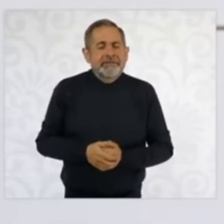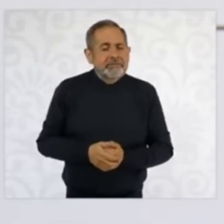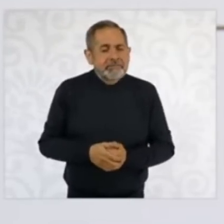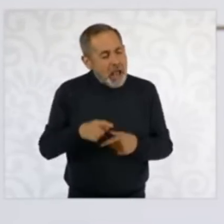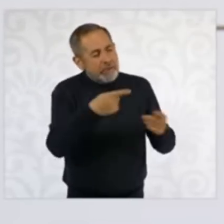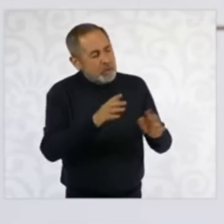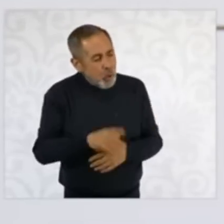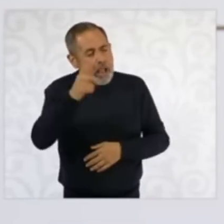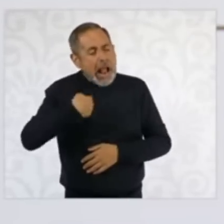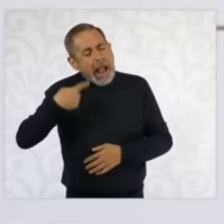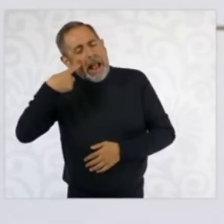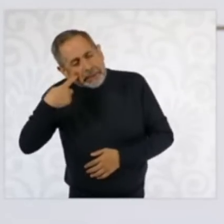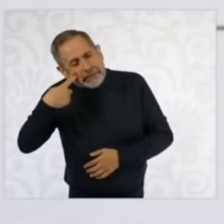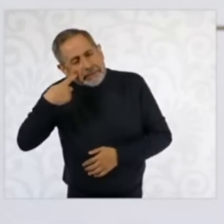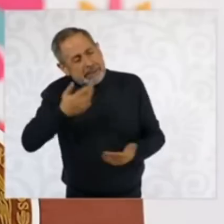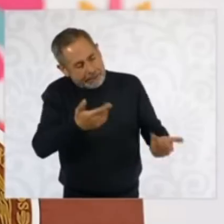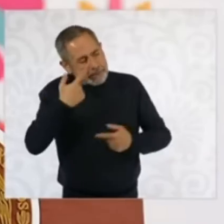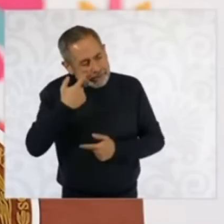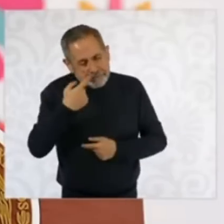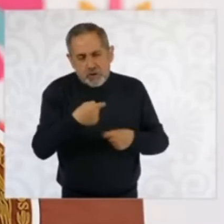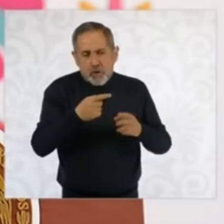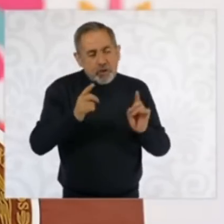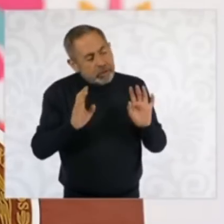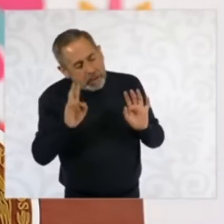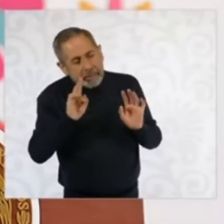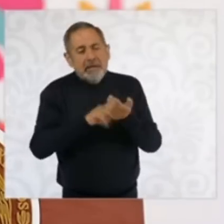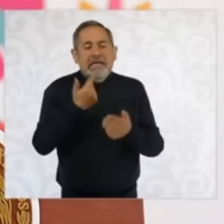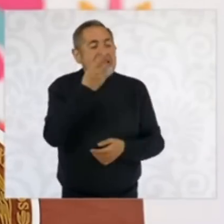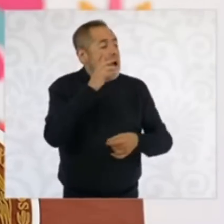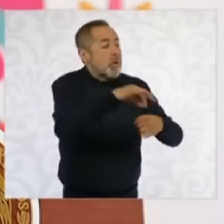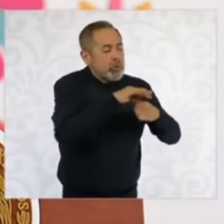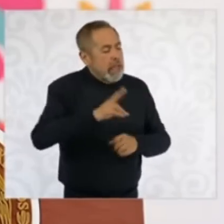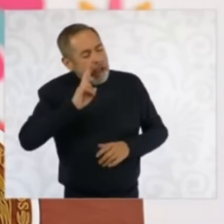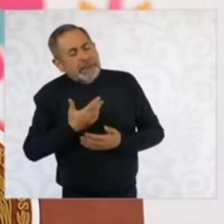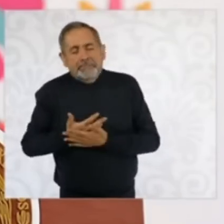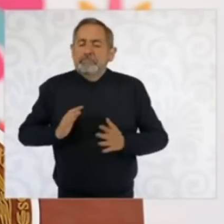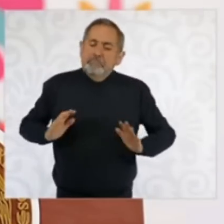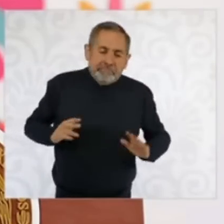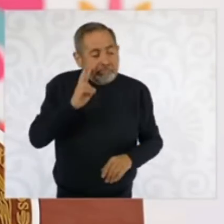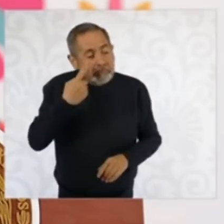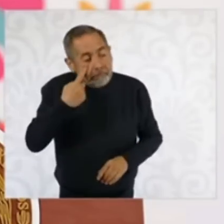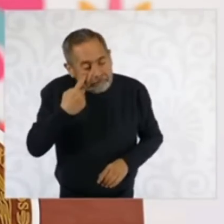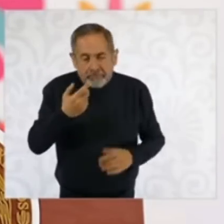el beneficio a los ministros y a las ministras, a ver cómo votan este